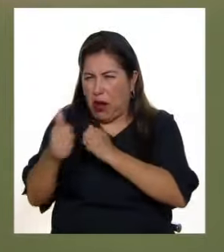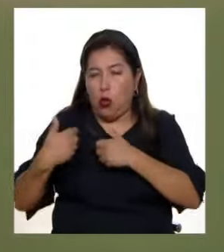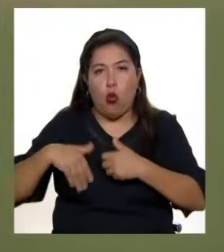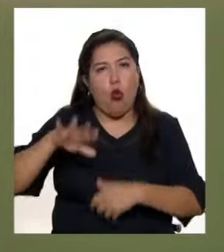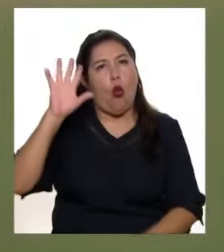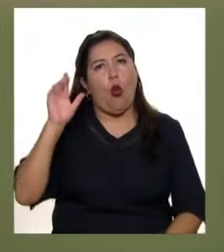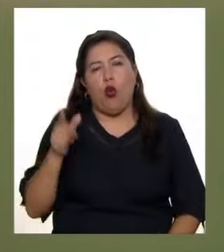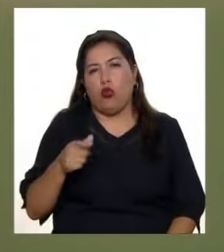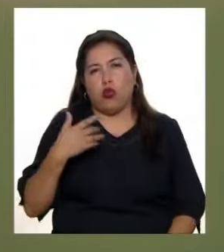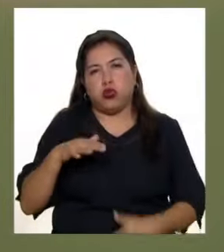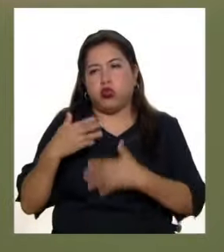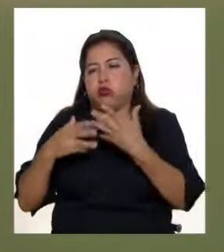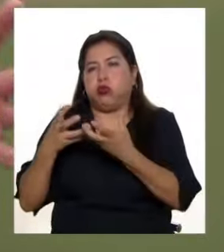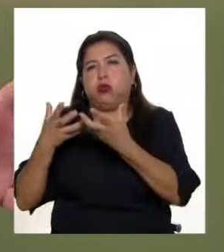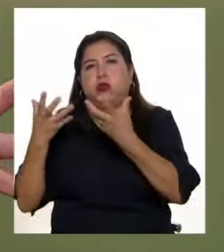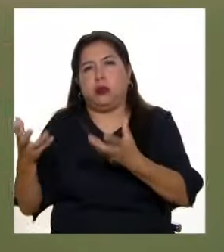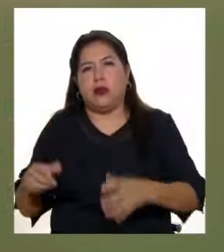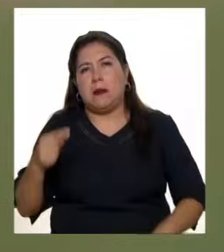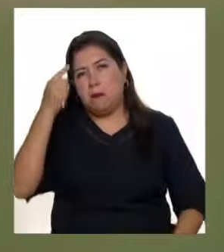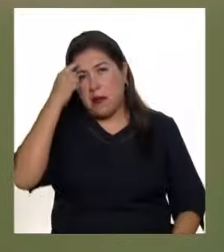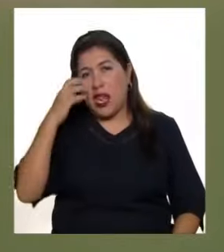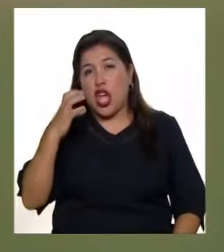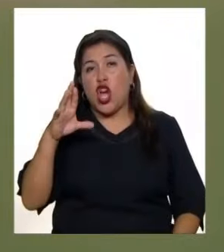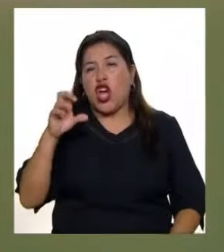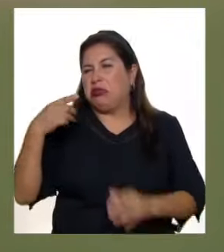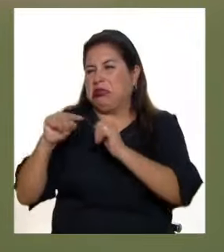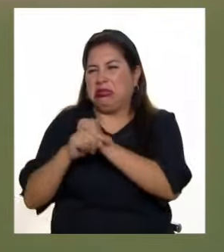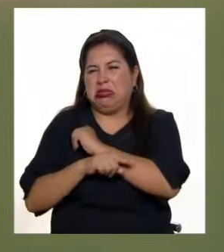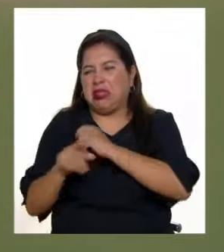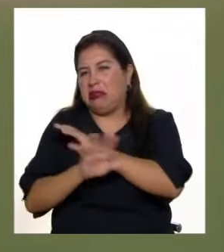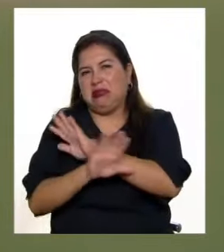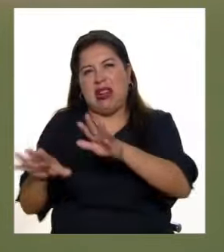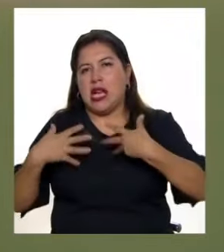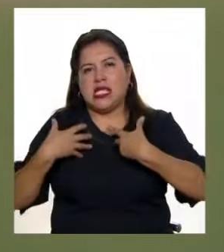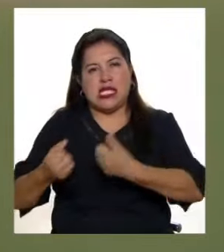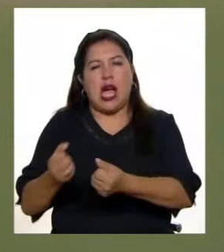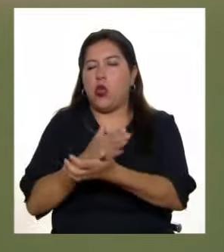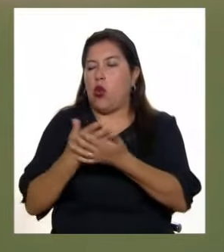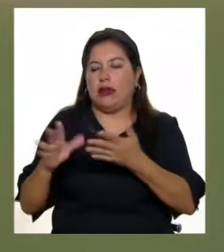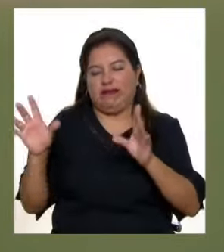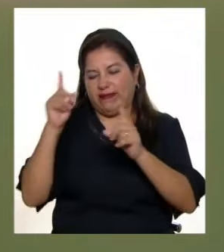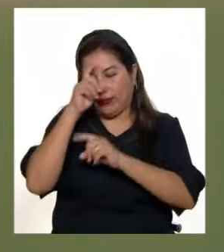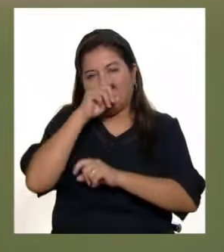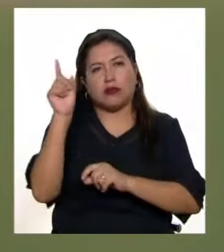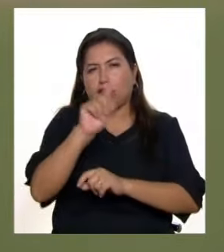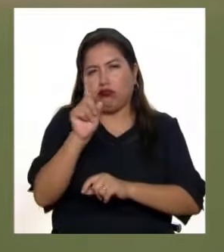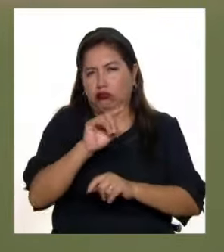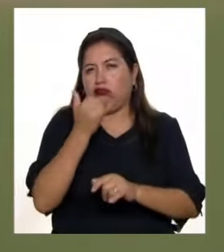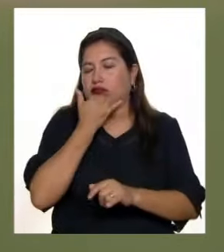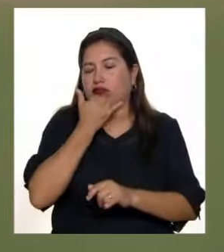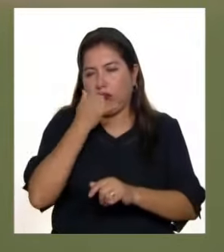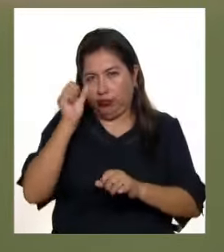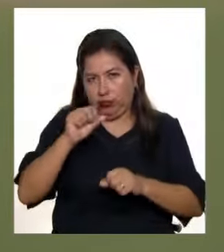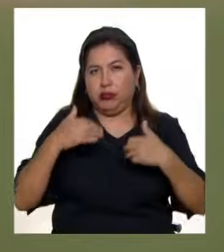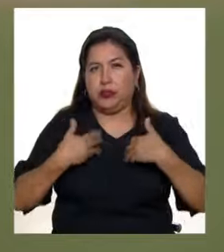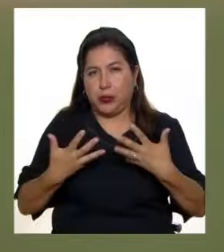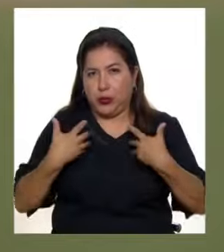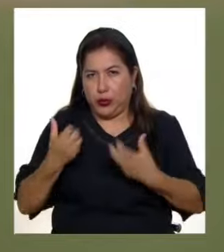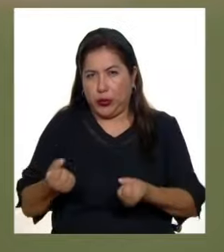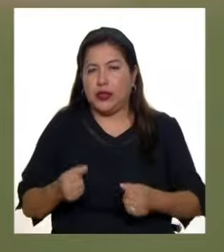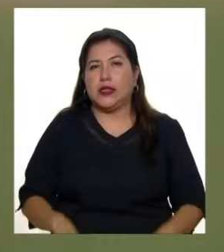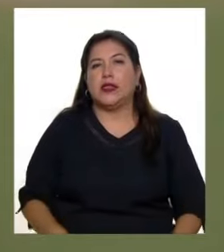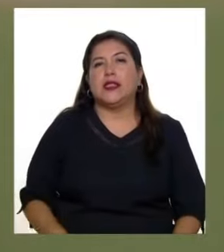la idea de que al decir crónico es incurable. No. Cuando uno dice, habla de medicina, de algo crónico, significa que es una enfermedad que tiene